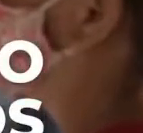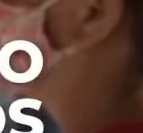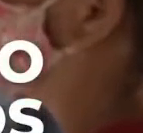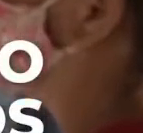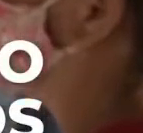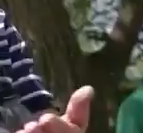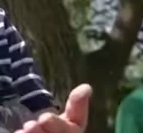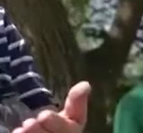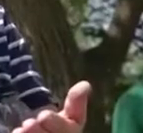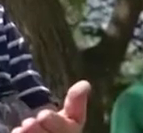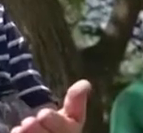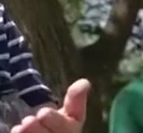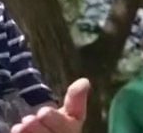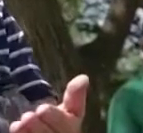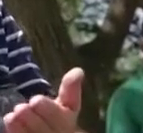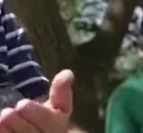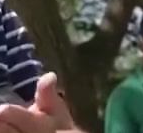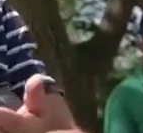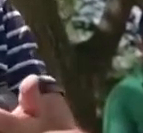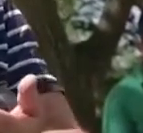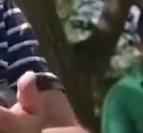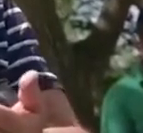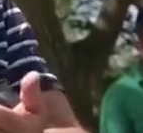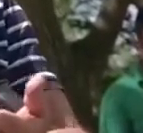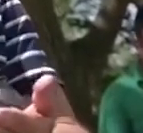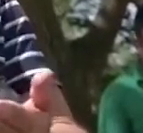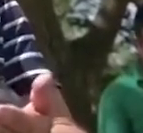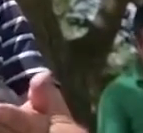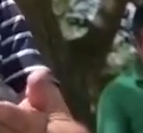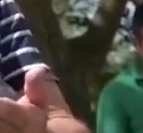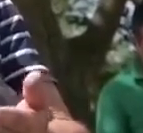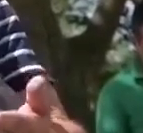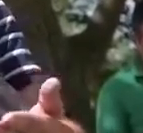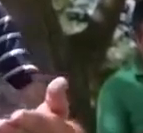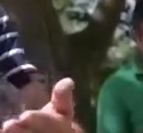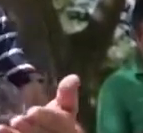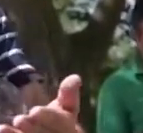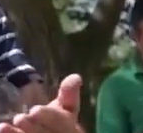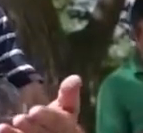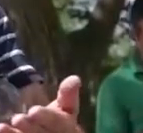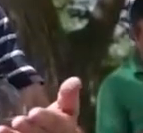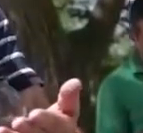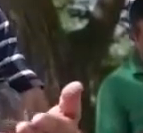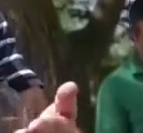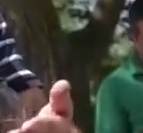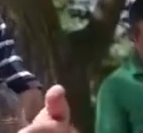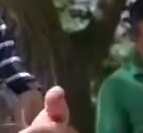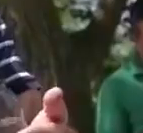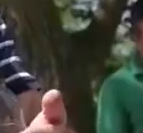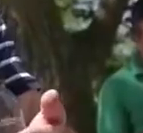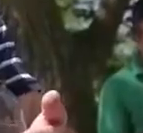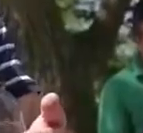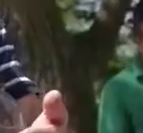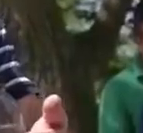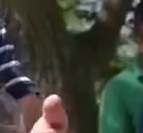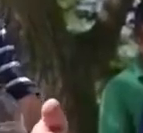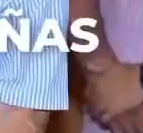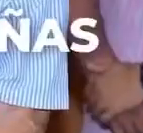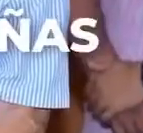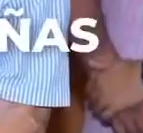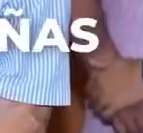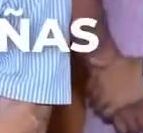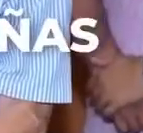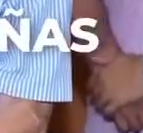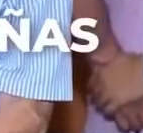1.855.170.892 pesos. En promedio, las contrataciones de la Alcaldía de Cúcuta reciben un aproximado de 30 propuestas, ampliando de esta manera